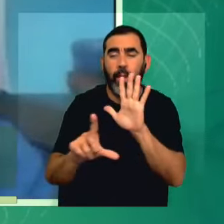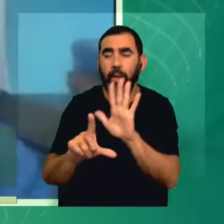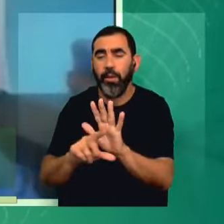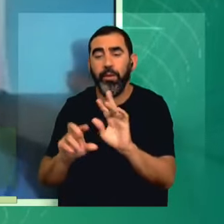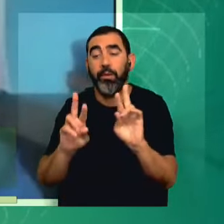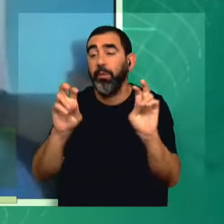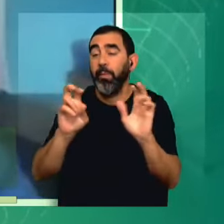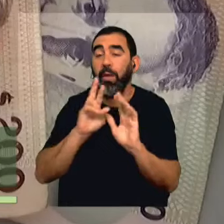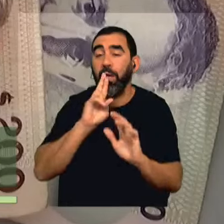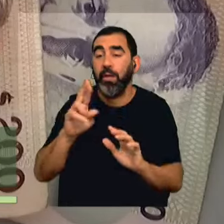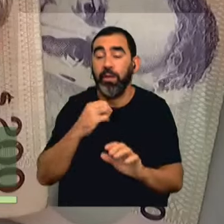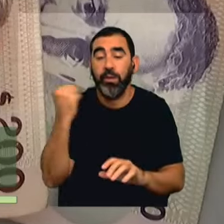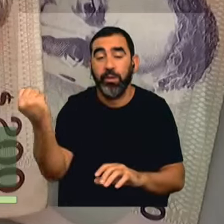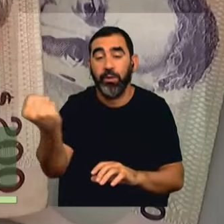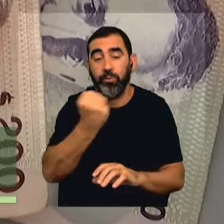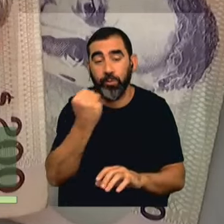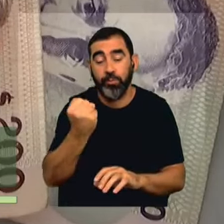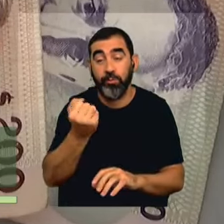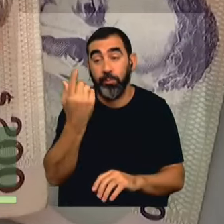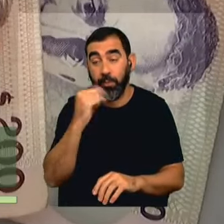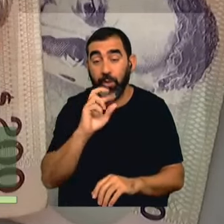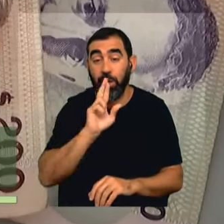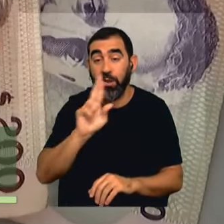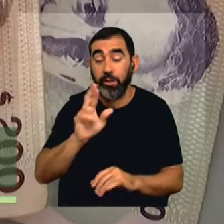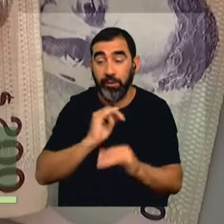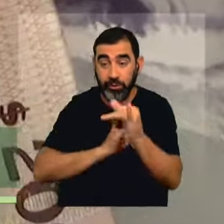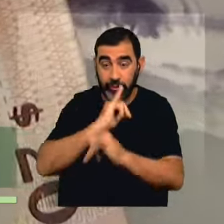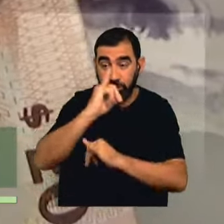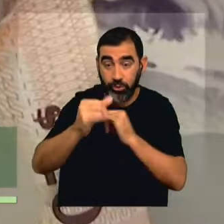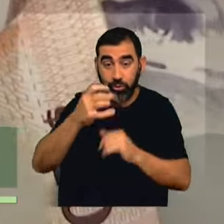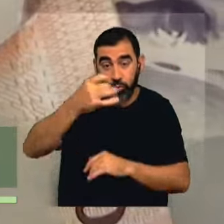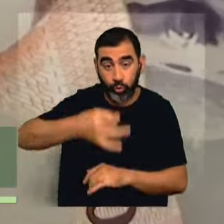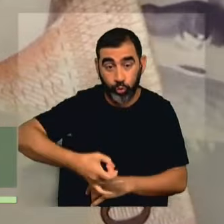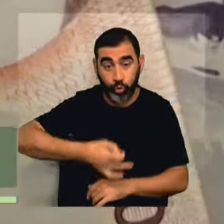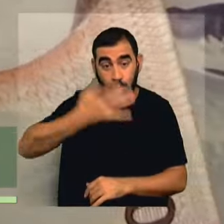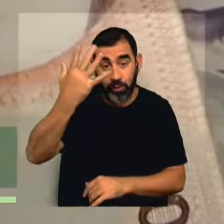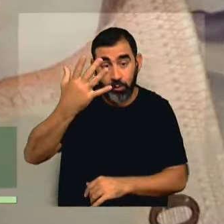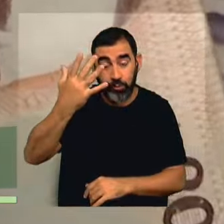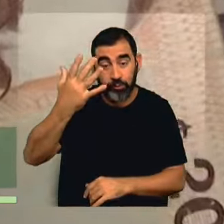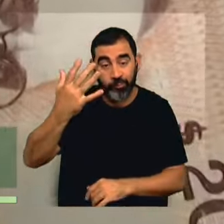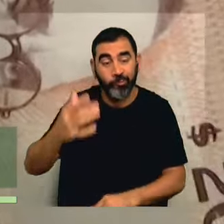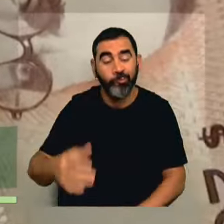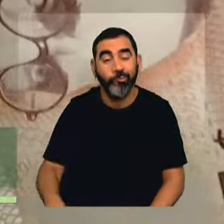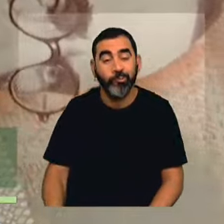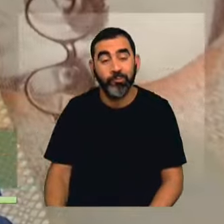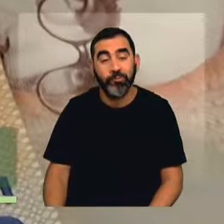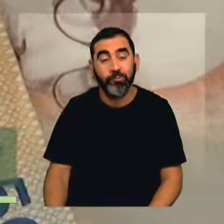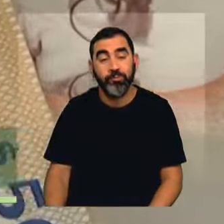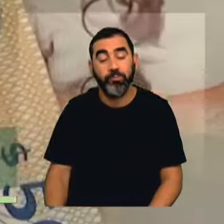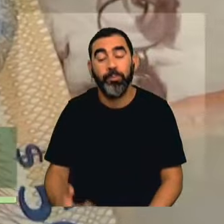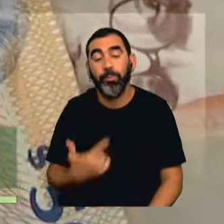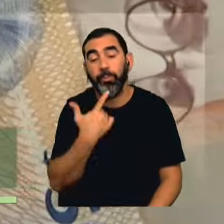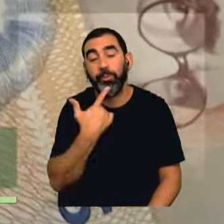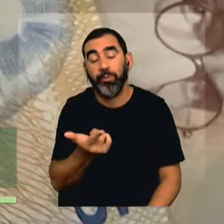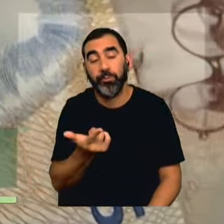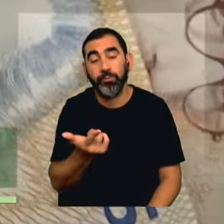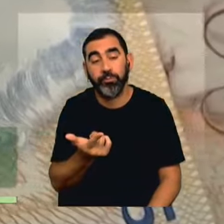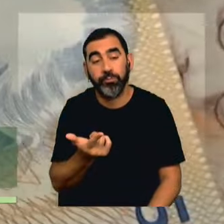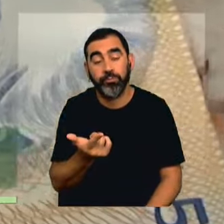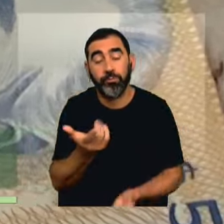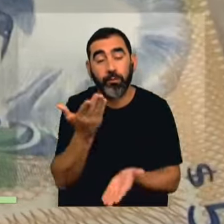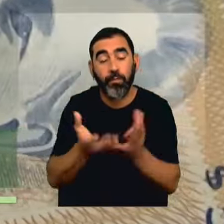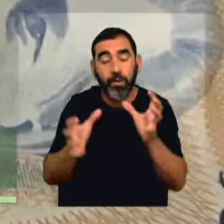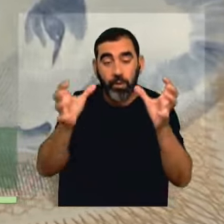resultados y si vos miras resultados la información oficial que por ejemplo resume la evaluación